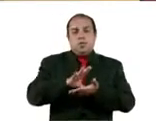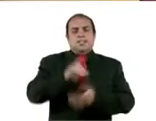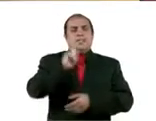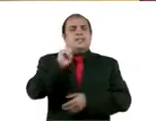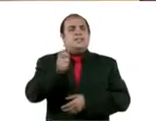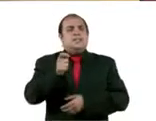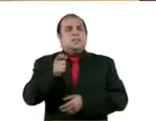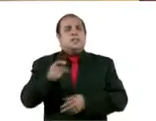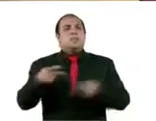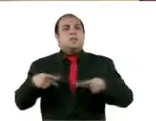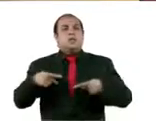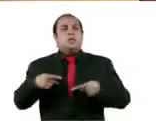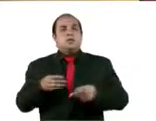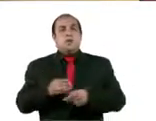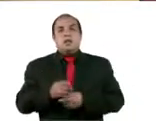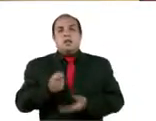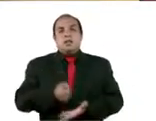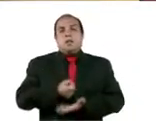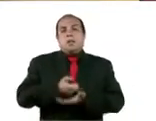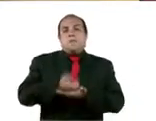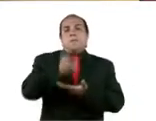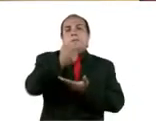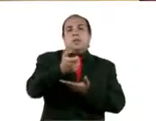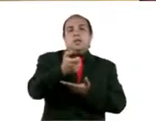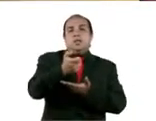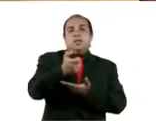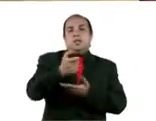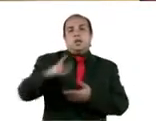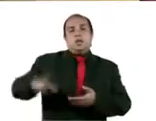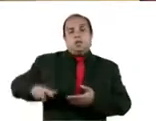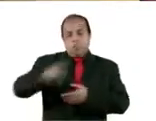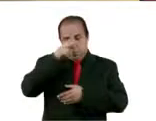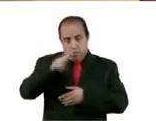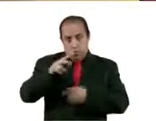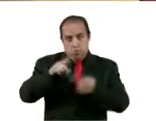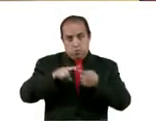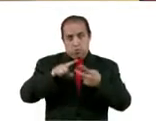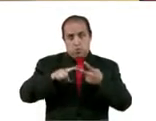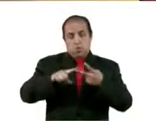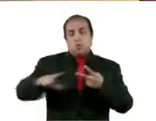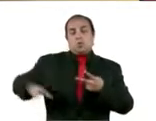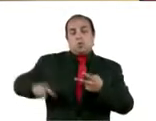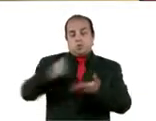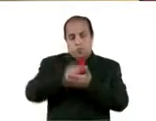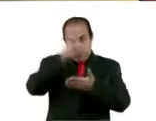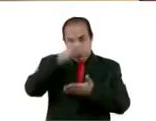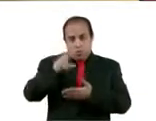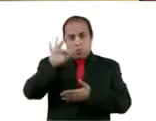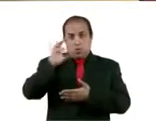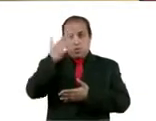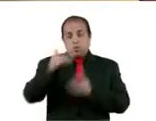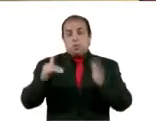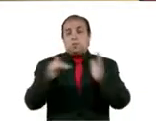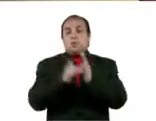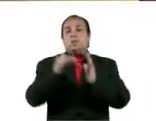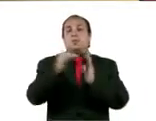manera directa entre el Gobierno de México y el Gobierno de la Ciudad de México 45,000 millones de pesos al